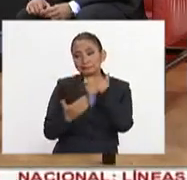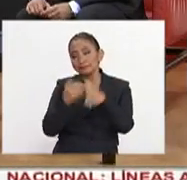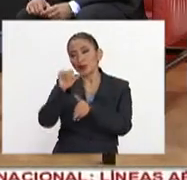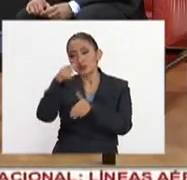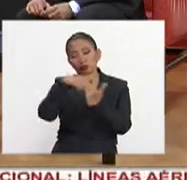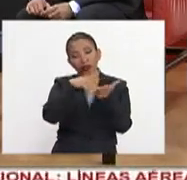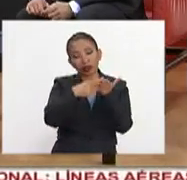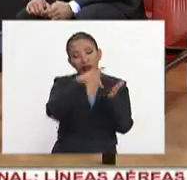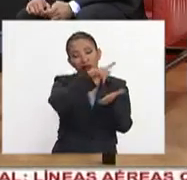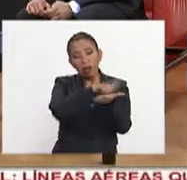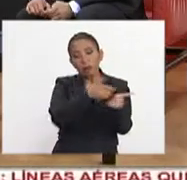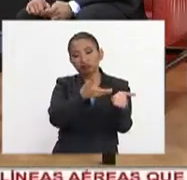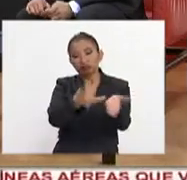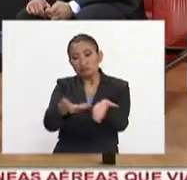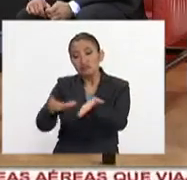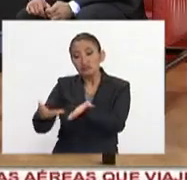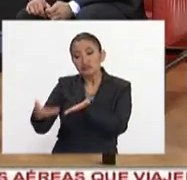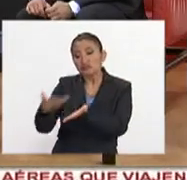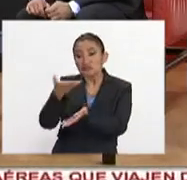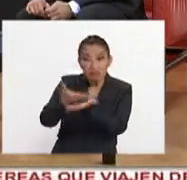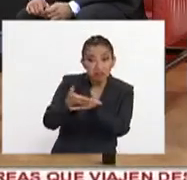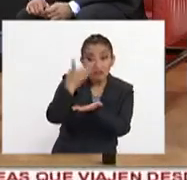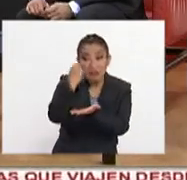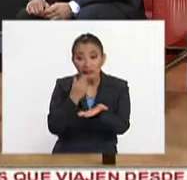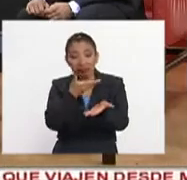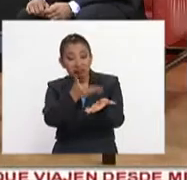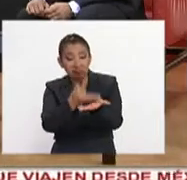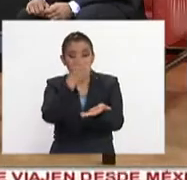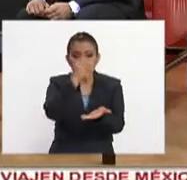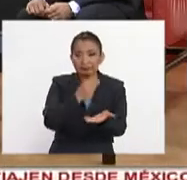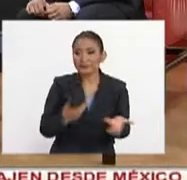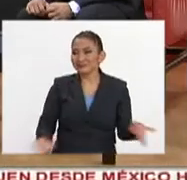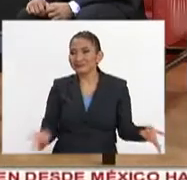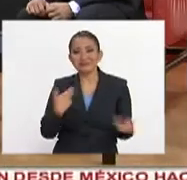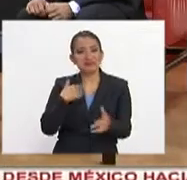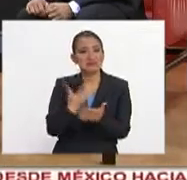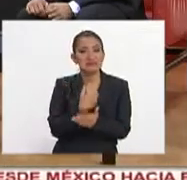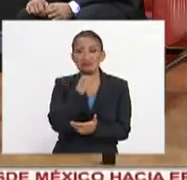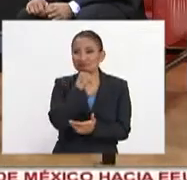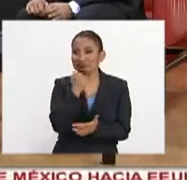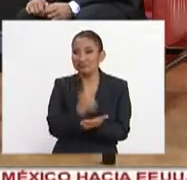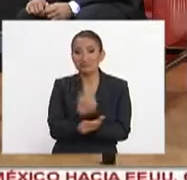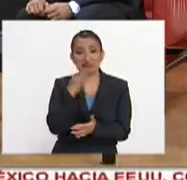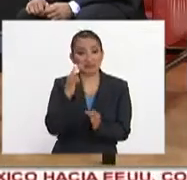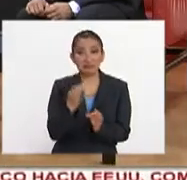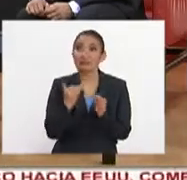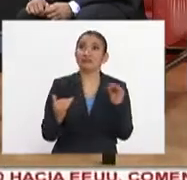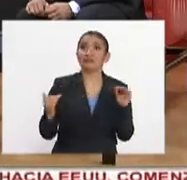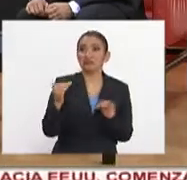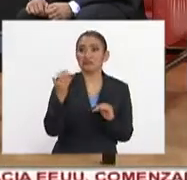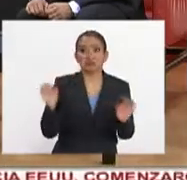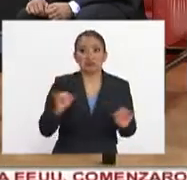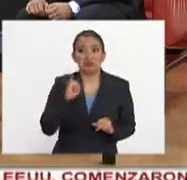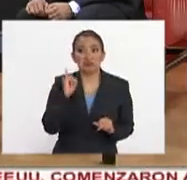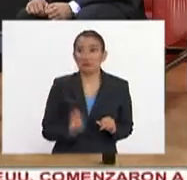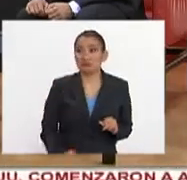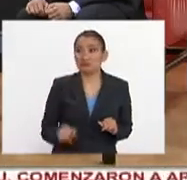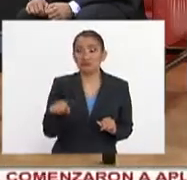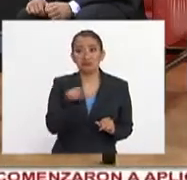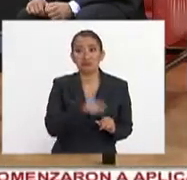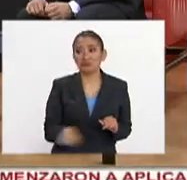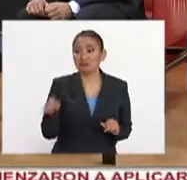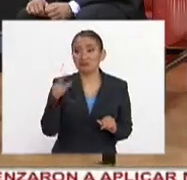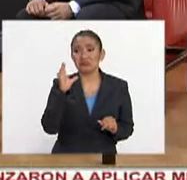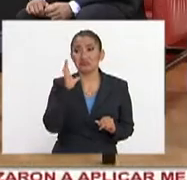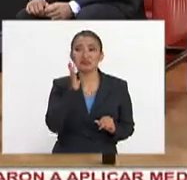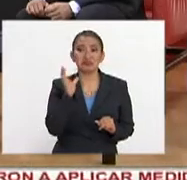otros proyectos de ley que ha patrocinado y que realmente no se ha logrado aprobar algo en gran medida en